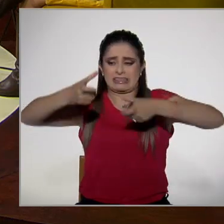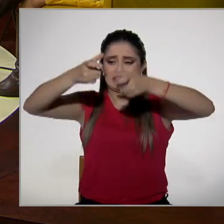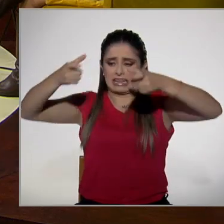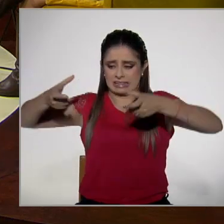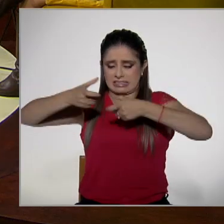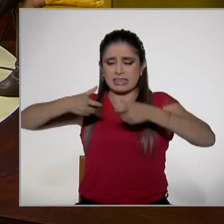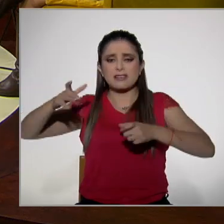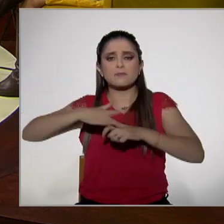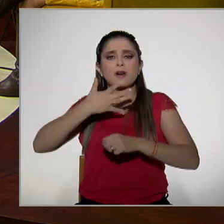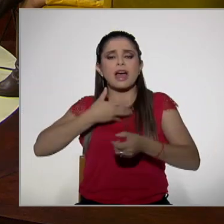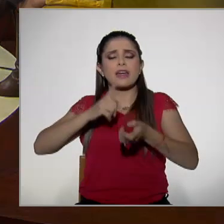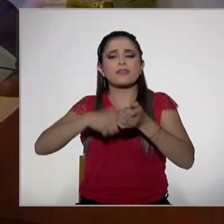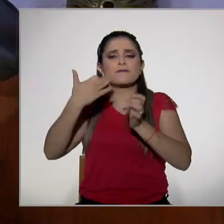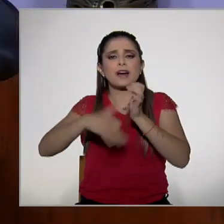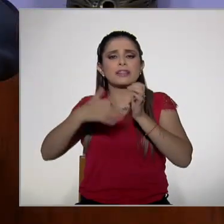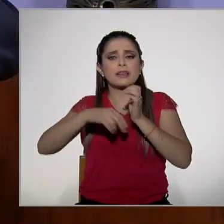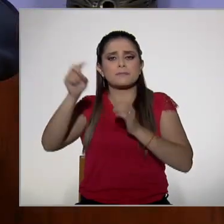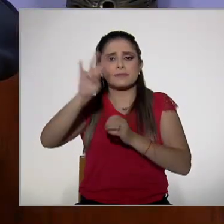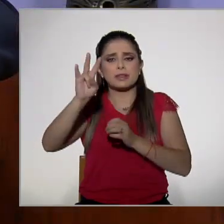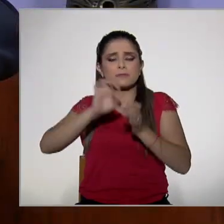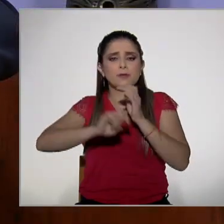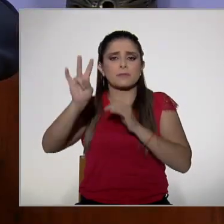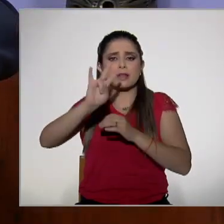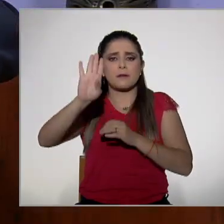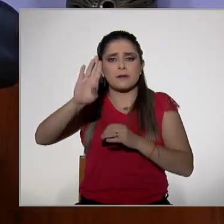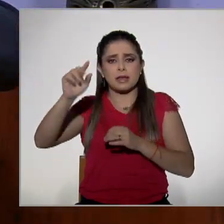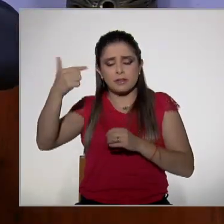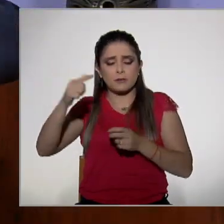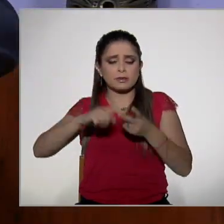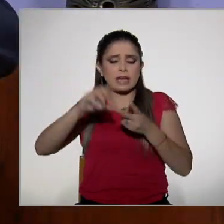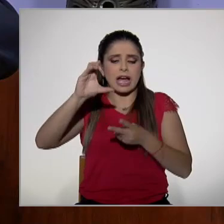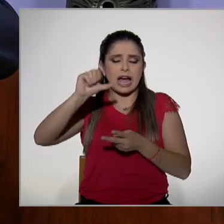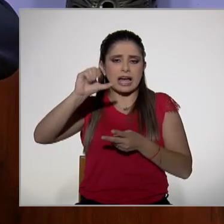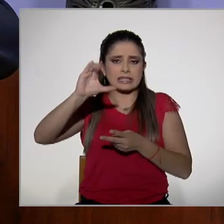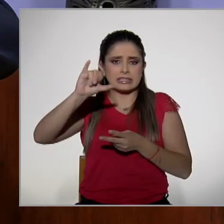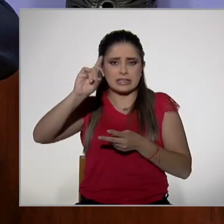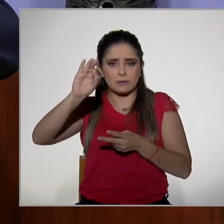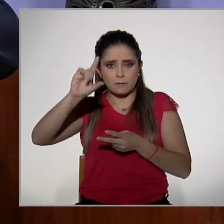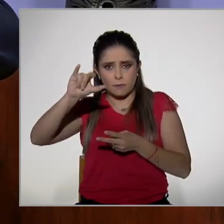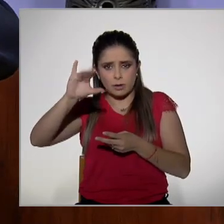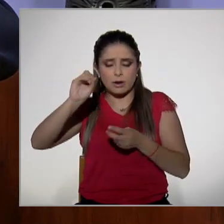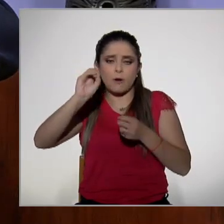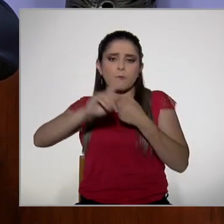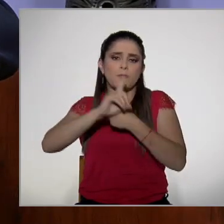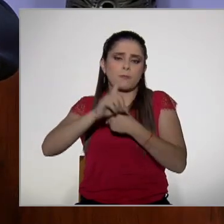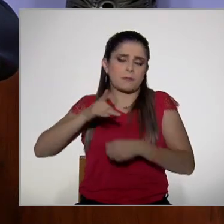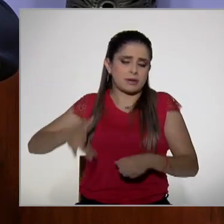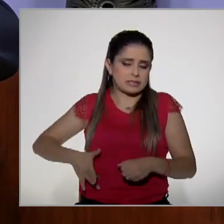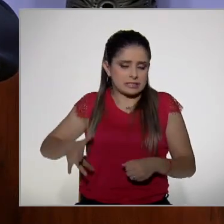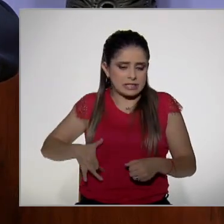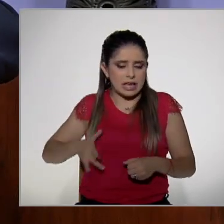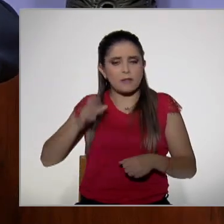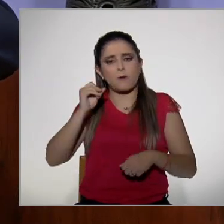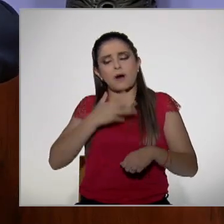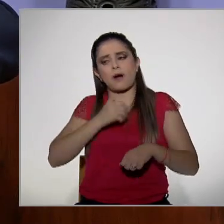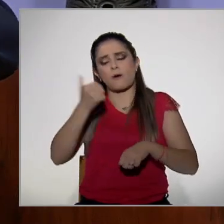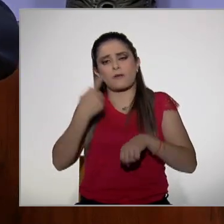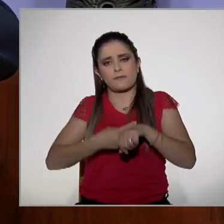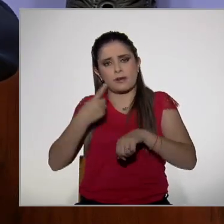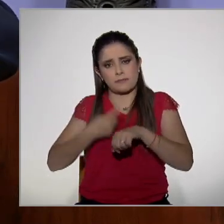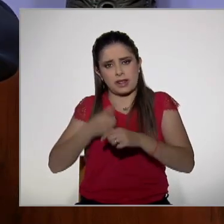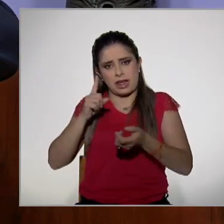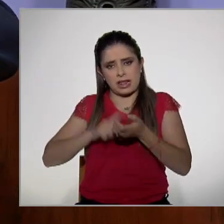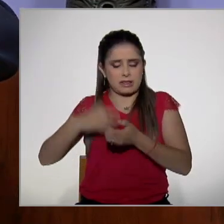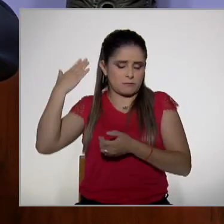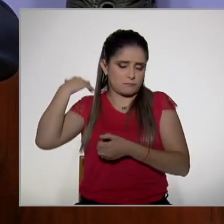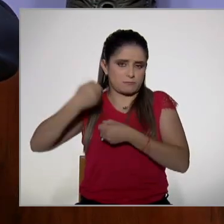deficiencia de algunas otras vitaminas como la vitamina b12 el ácido fólico o por algunos problemas hepáticos o algunas otras enfermedades propias de la